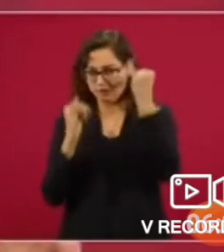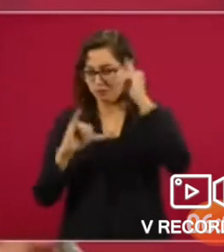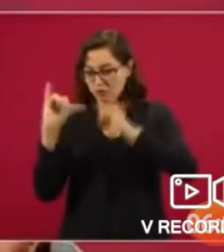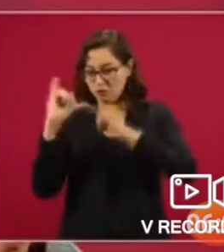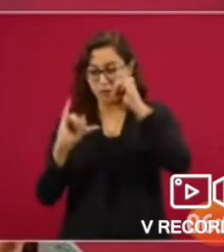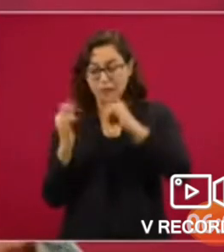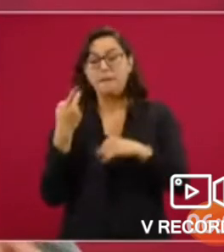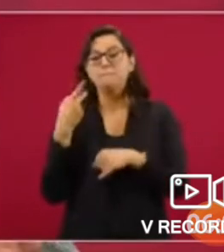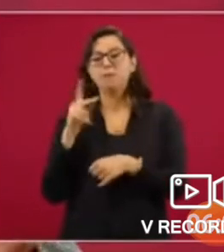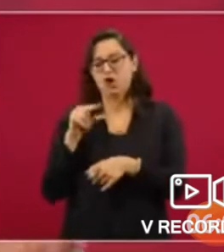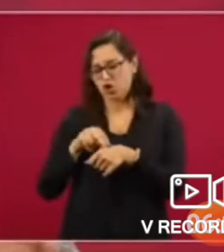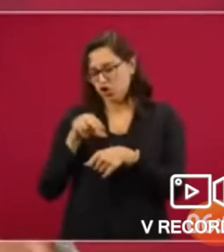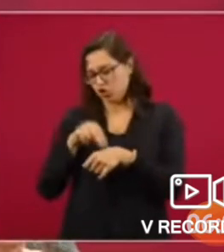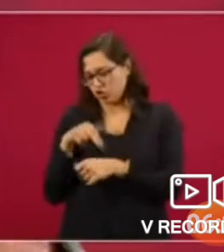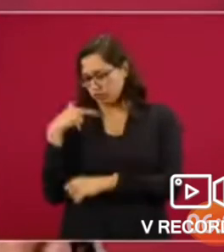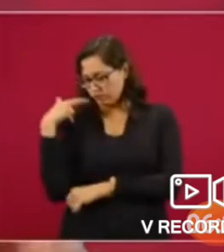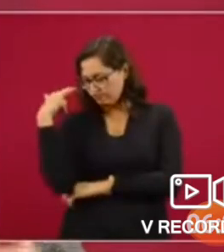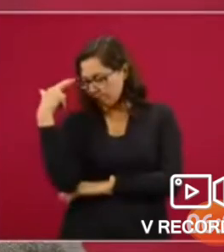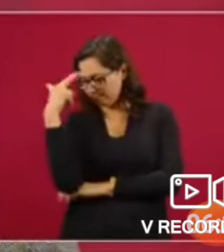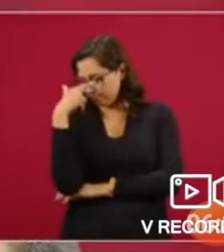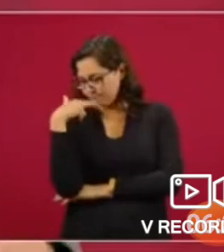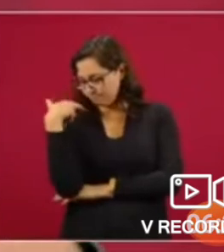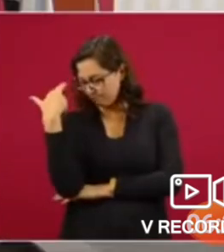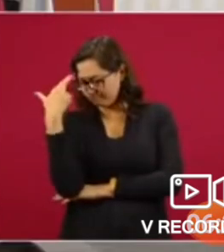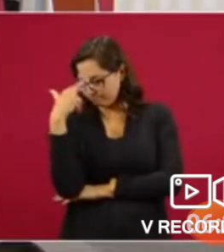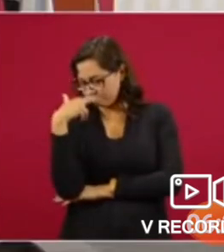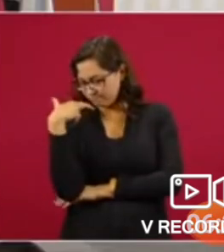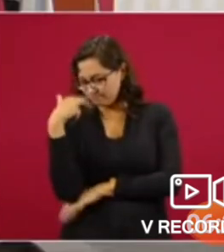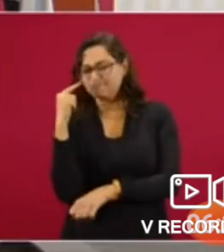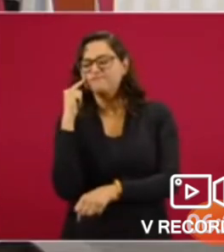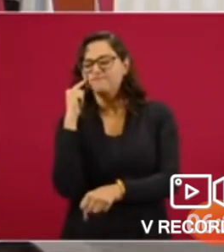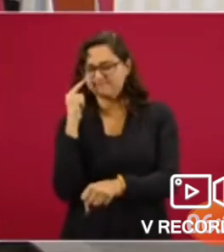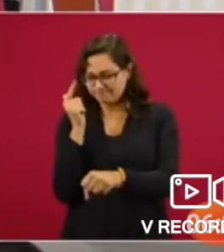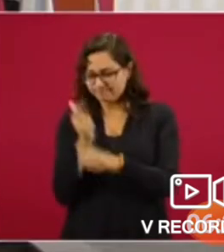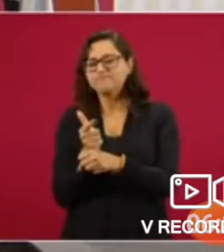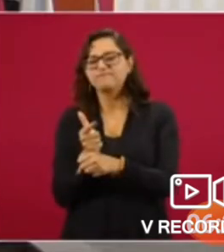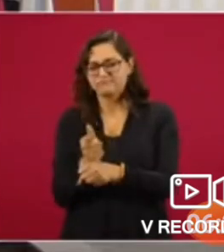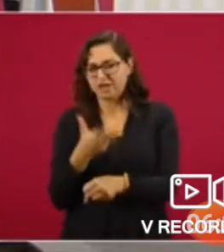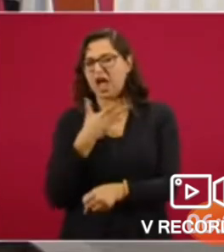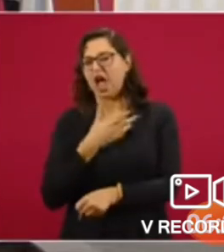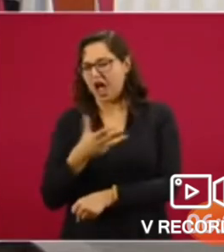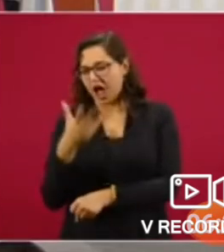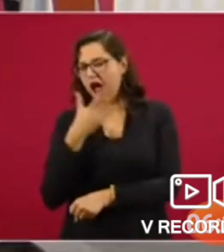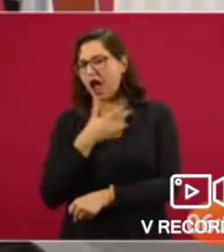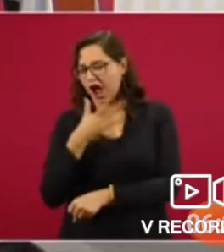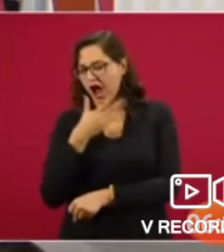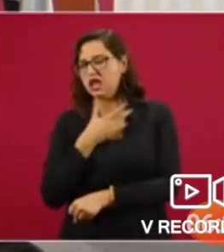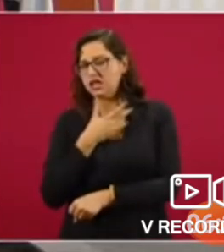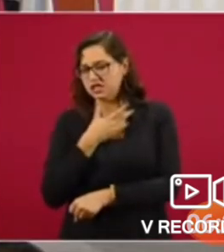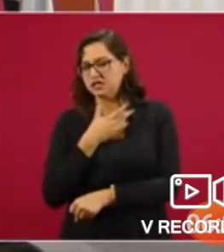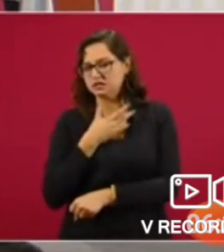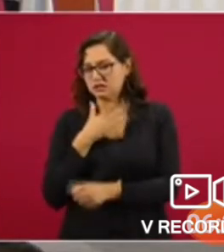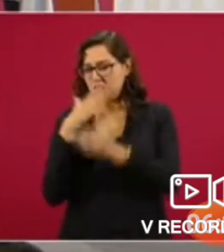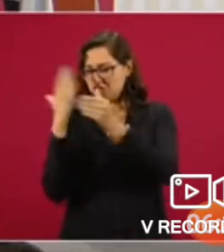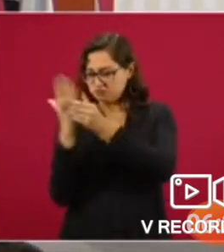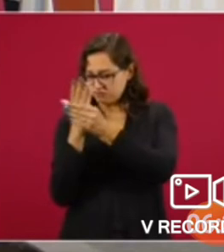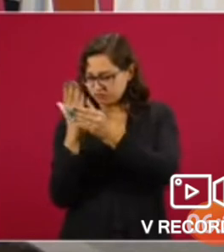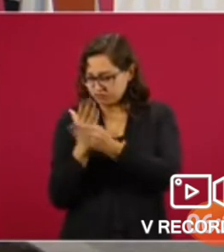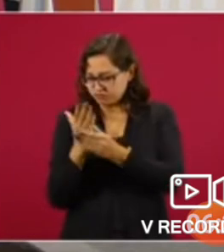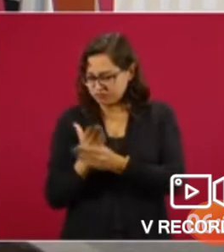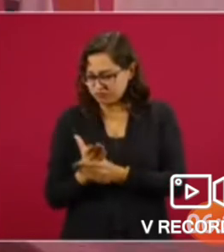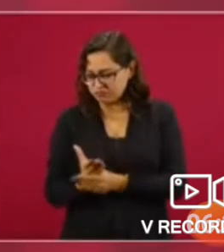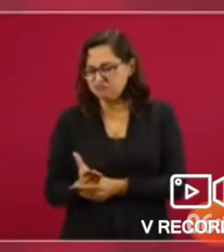proceso lento, derivado de un análisis de expedientes que se van formando, que tienen a veces semanas o